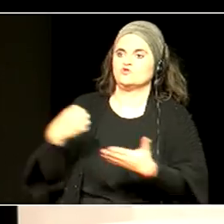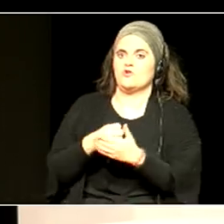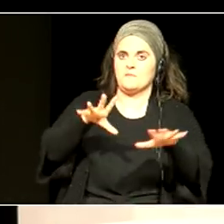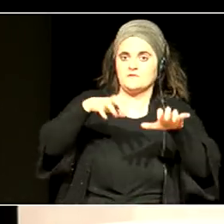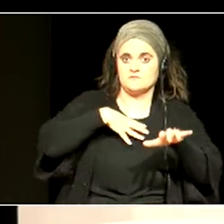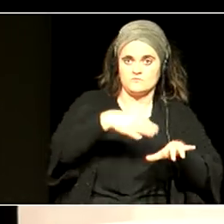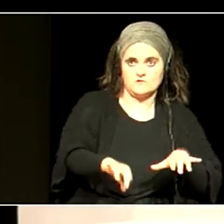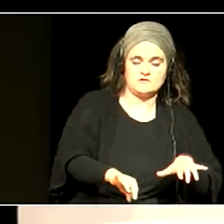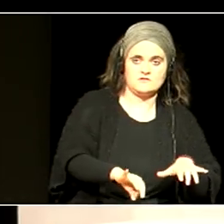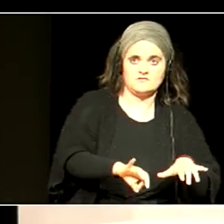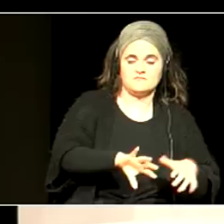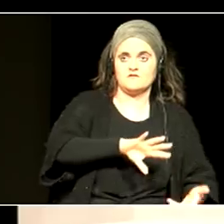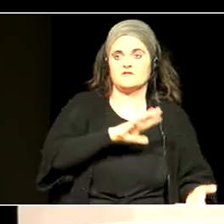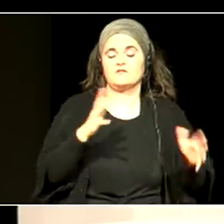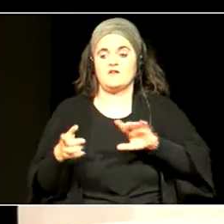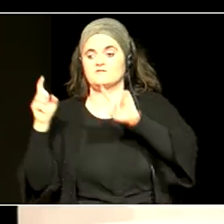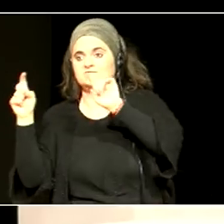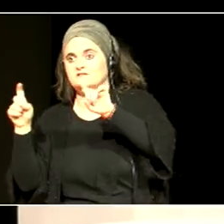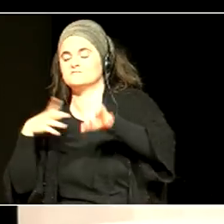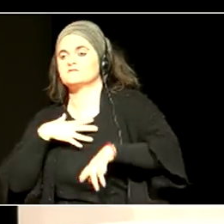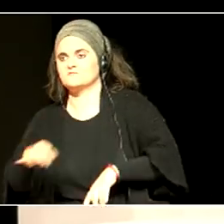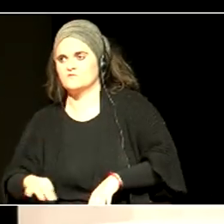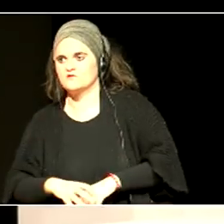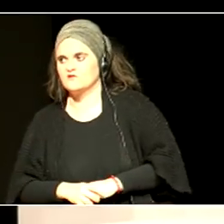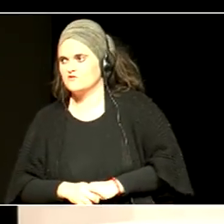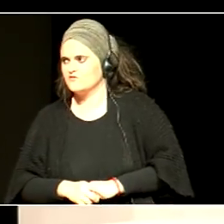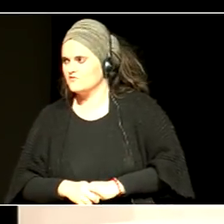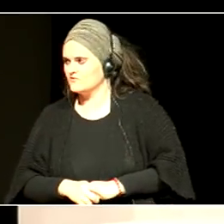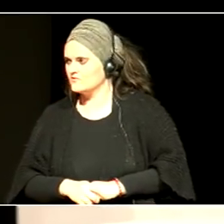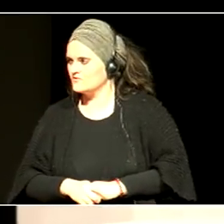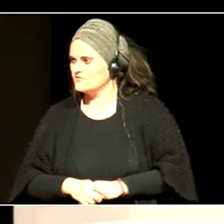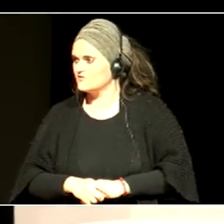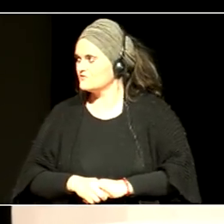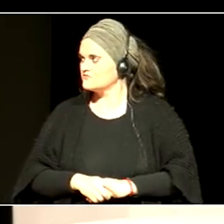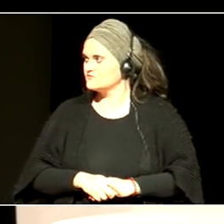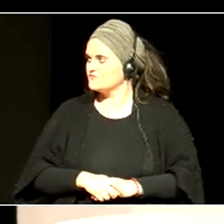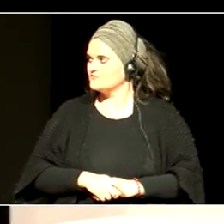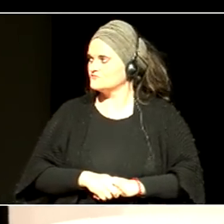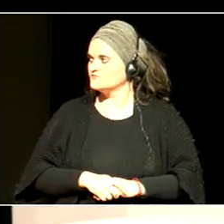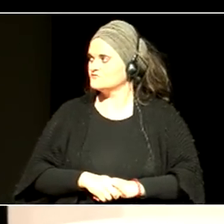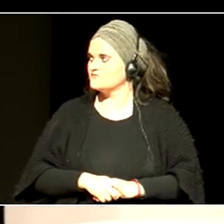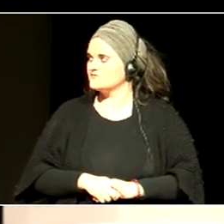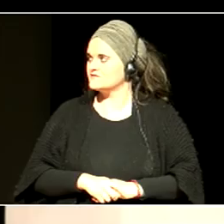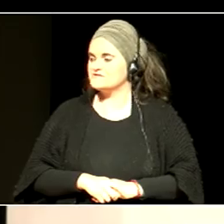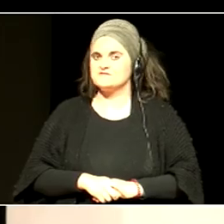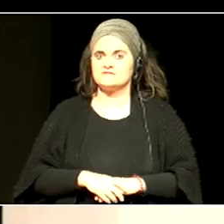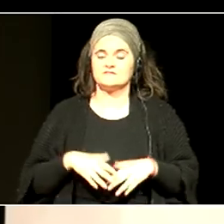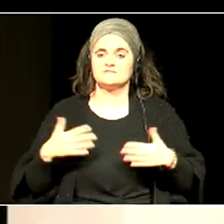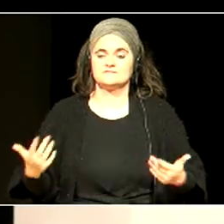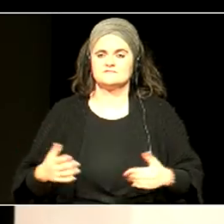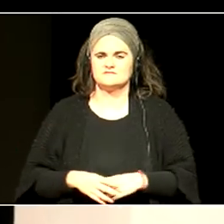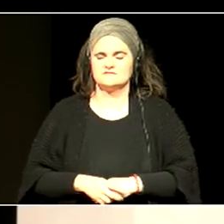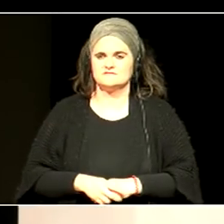aprender se puede enseñar es así no si porque he apuntado mal esa enseña mal que me acordado Entonces